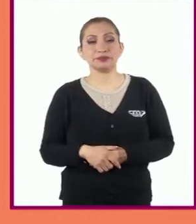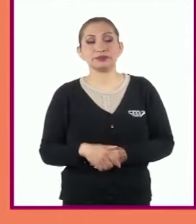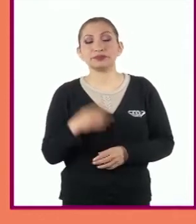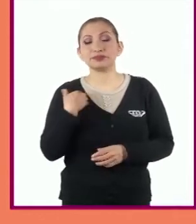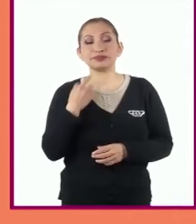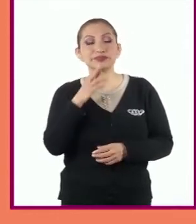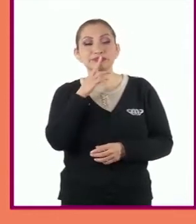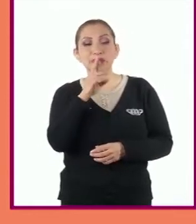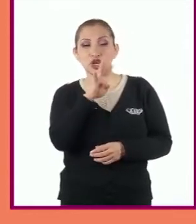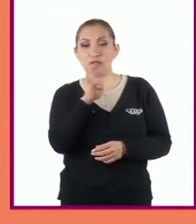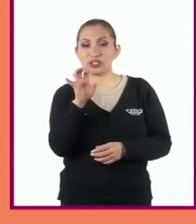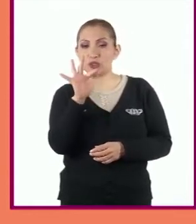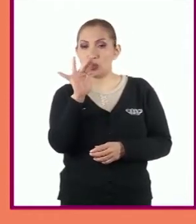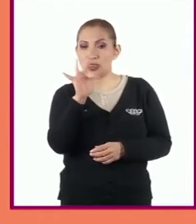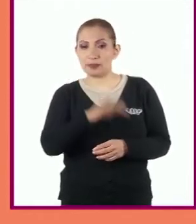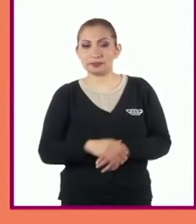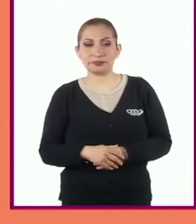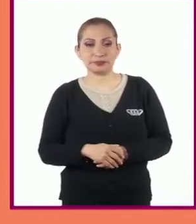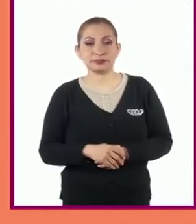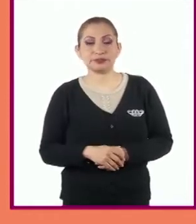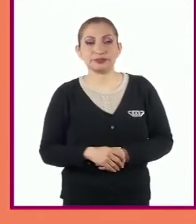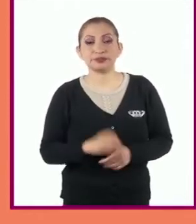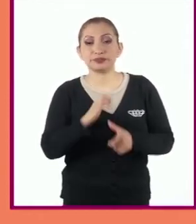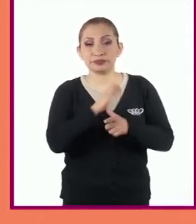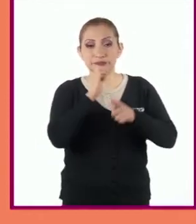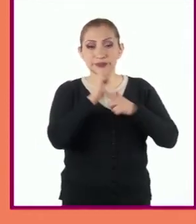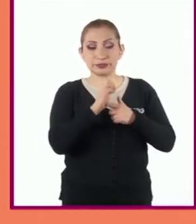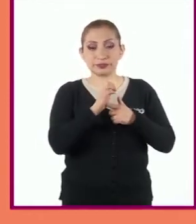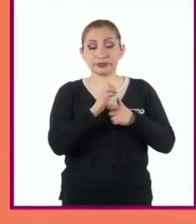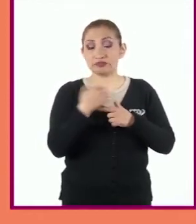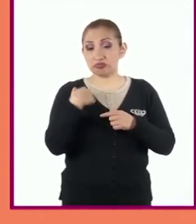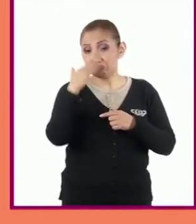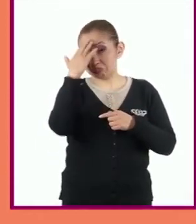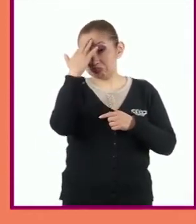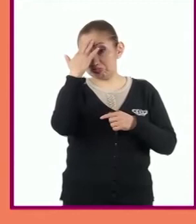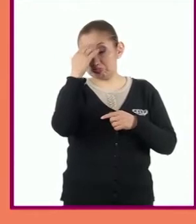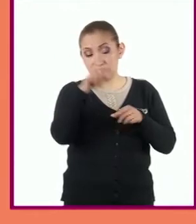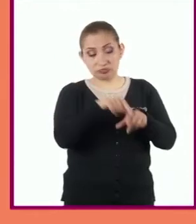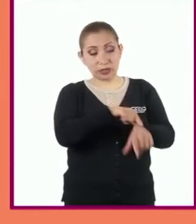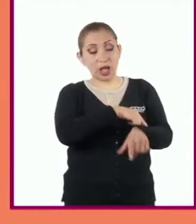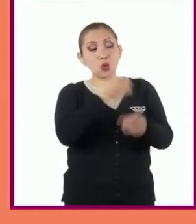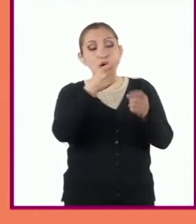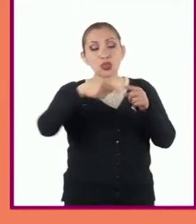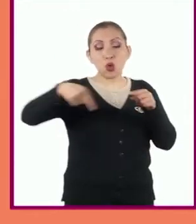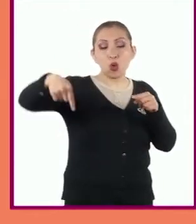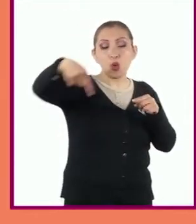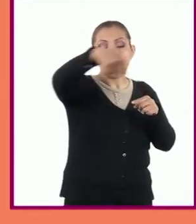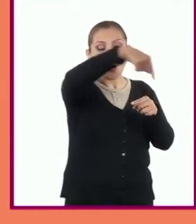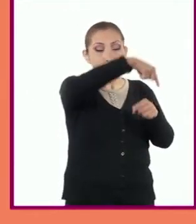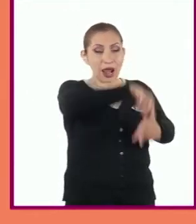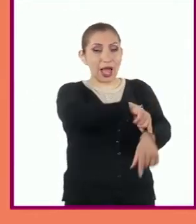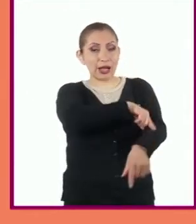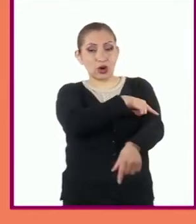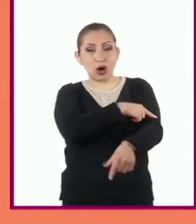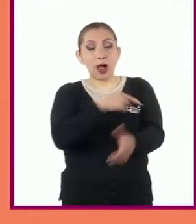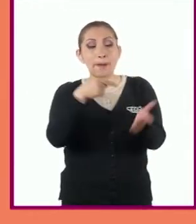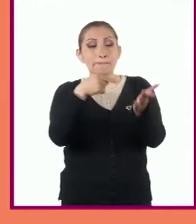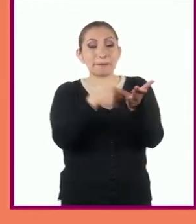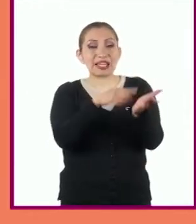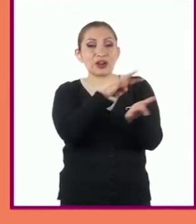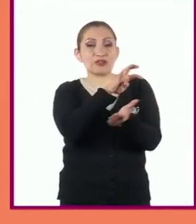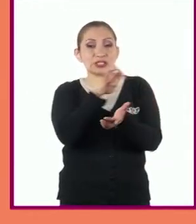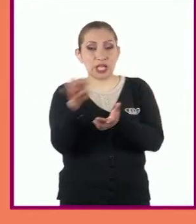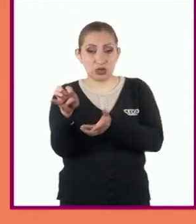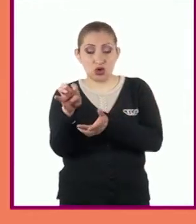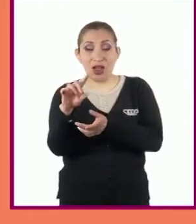es igual a 950. Así, si conocemos la longitud de pista, dividimos